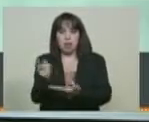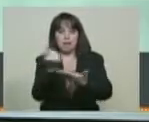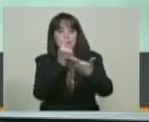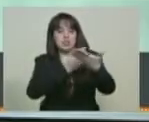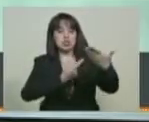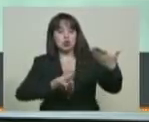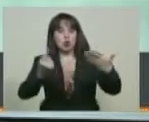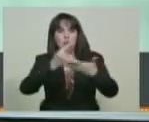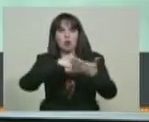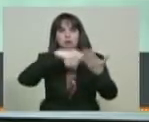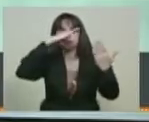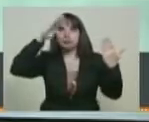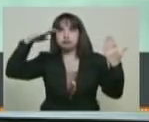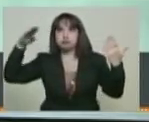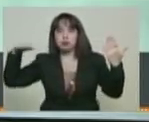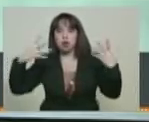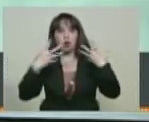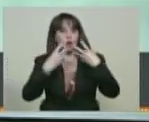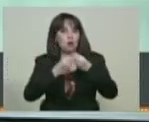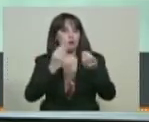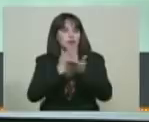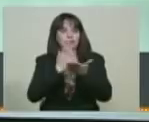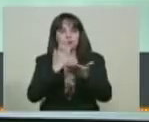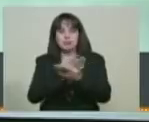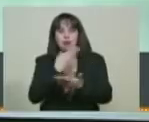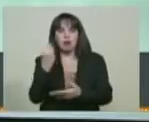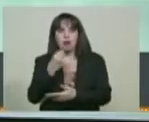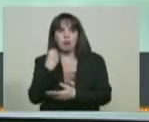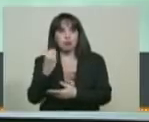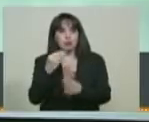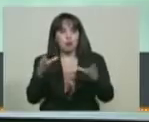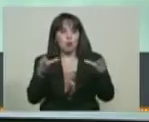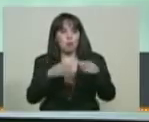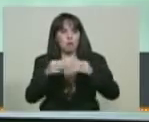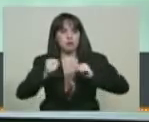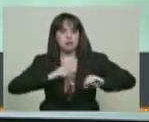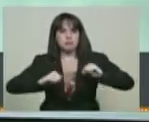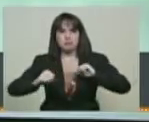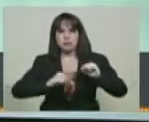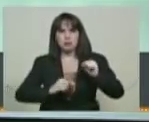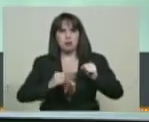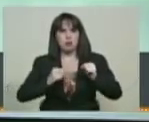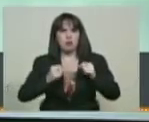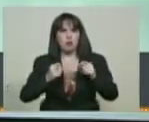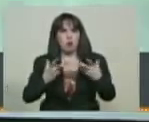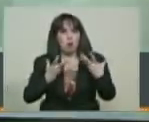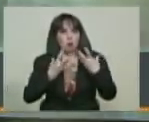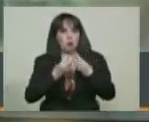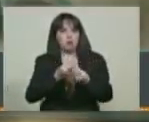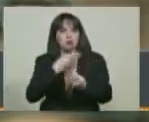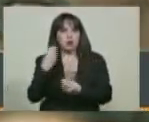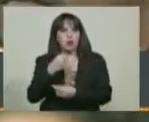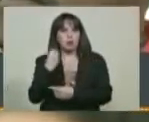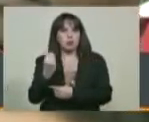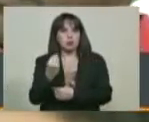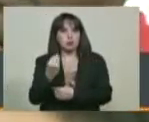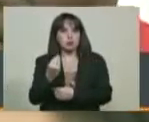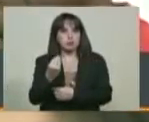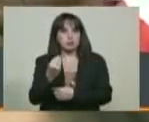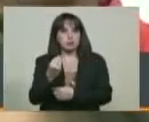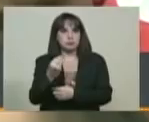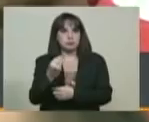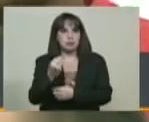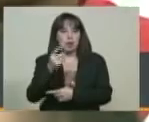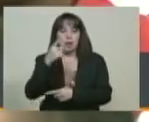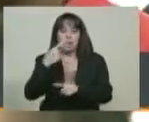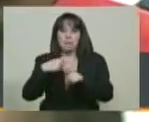pintores, muralistas con la juventud. Un movimiento que se enriqueciera desde la juventud y con la juventud. Y un movimiento de